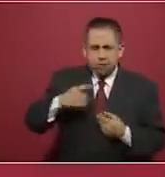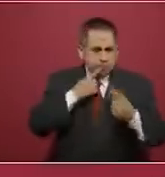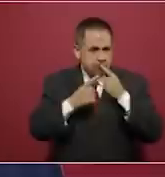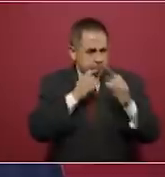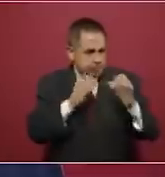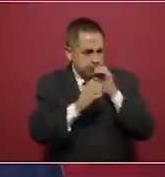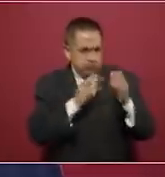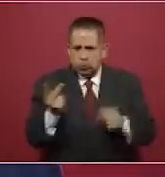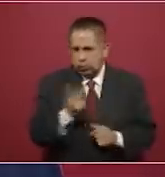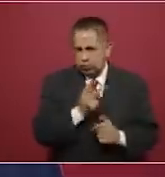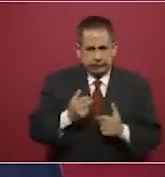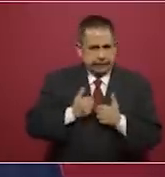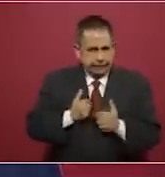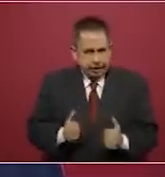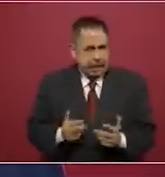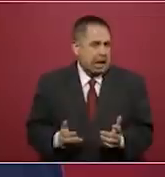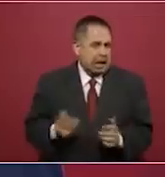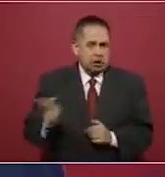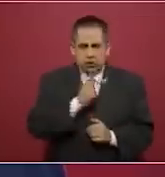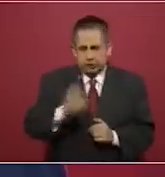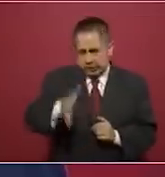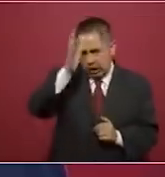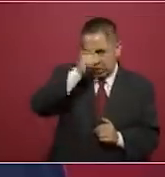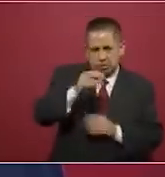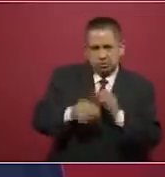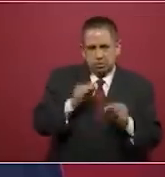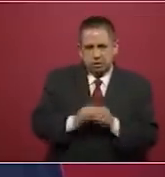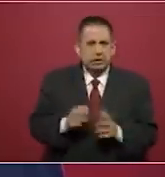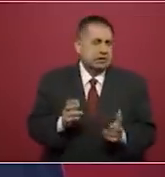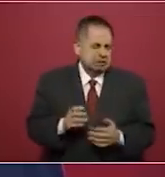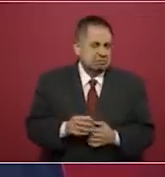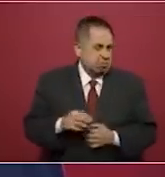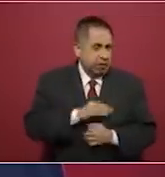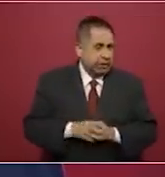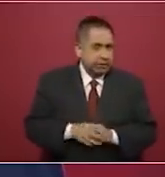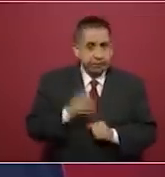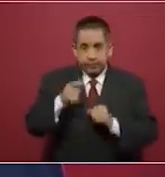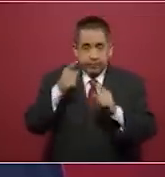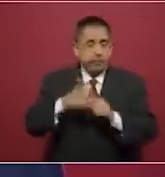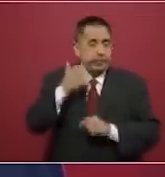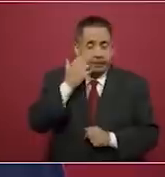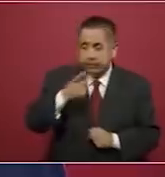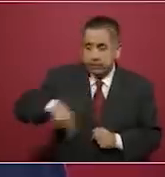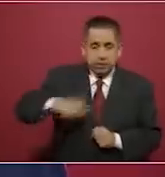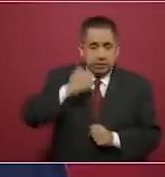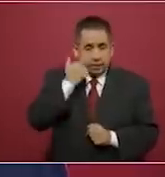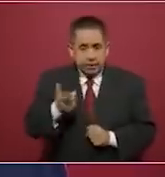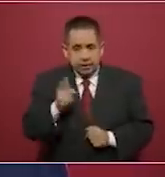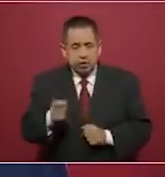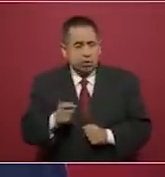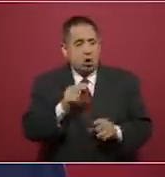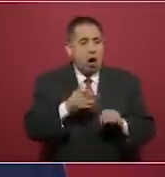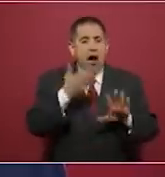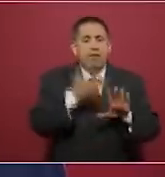diálogo del entendimiento un acuerdo lo que queremos es que no se